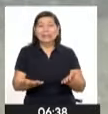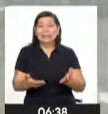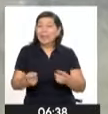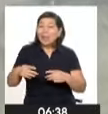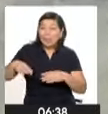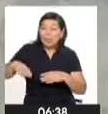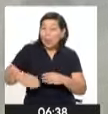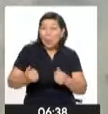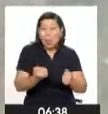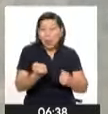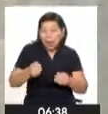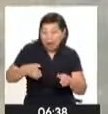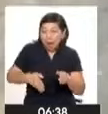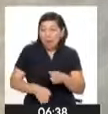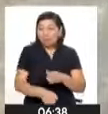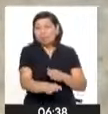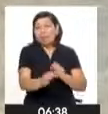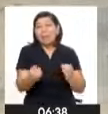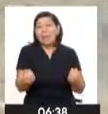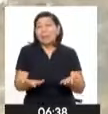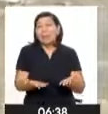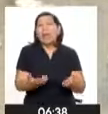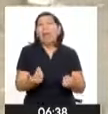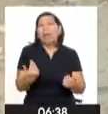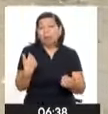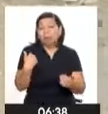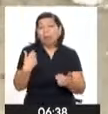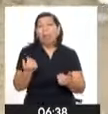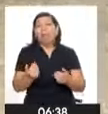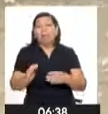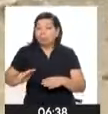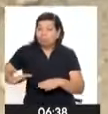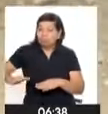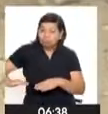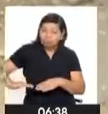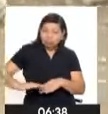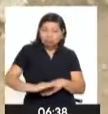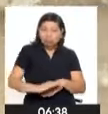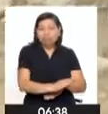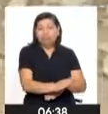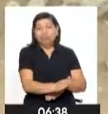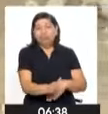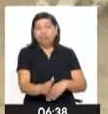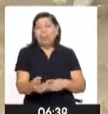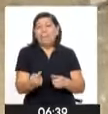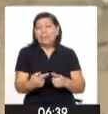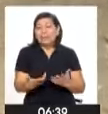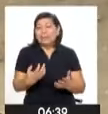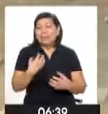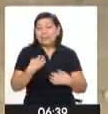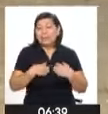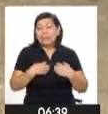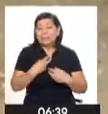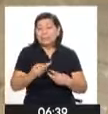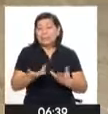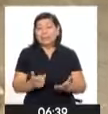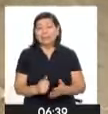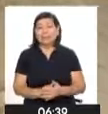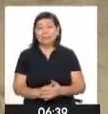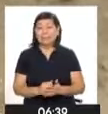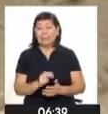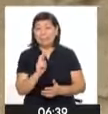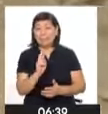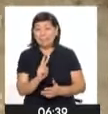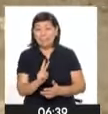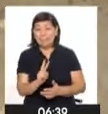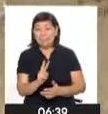María Reich y bueno, la mayoría de vehículos está tomando pues algunas rutas alternas, ocasionando molestias entre los vecinos.